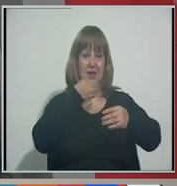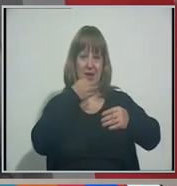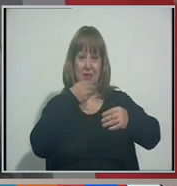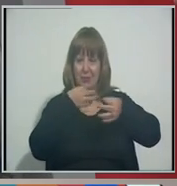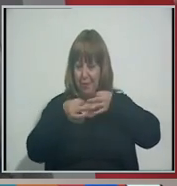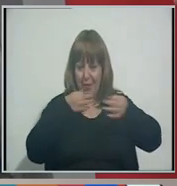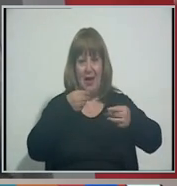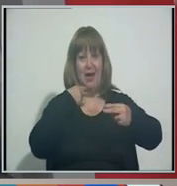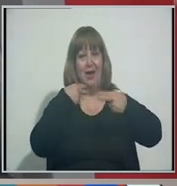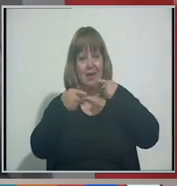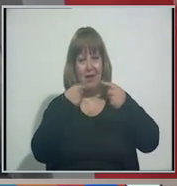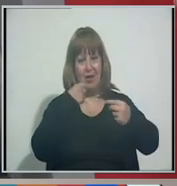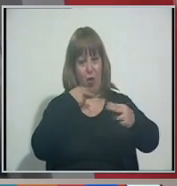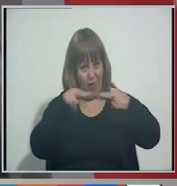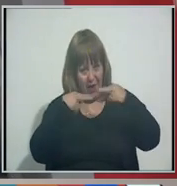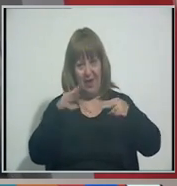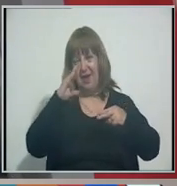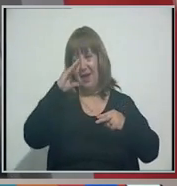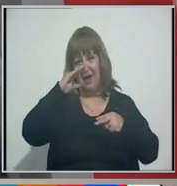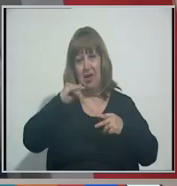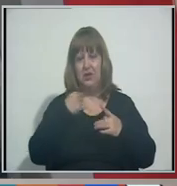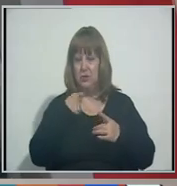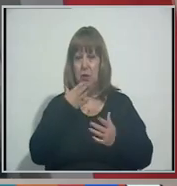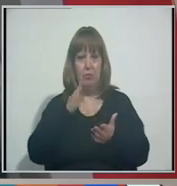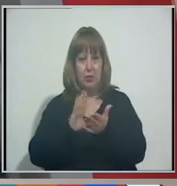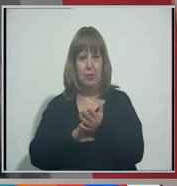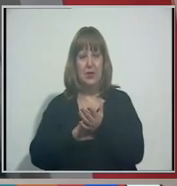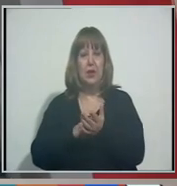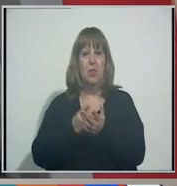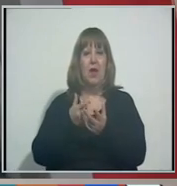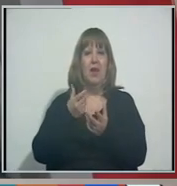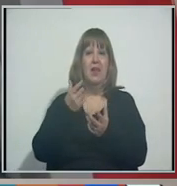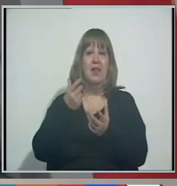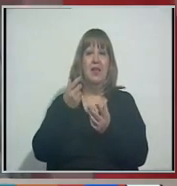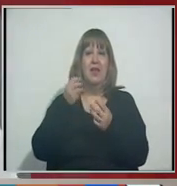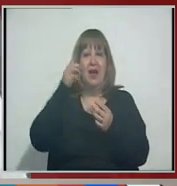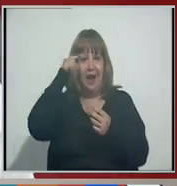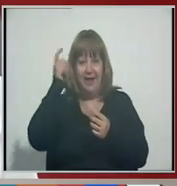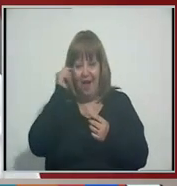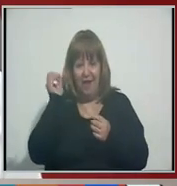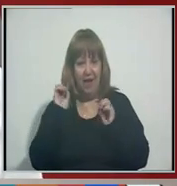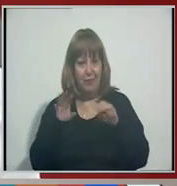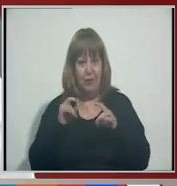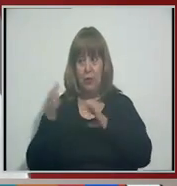que en el carnaval se chayaba a la gente y le prometió un montón de cosas y cuando llegamos no estaban más. Uh-huh. Habían desaparecido, entonces